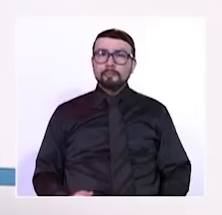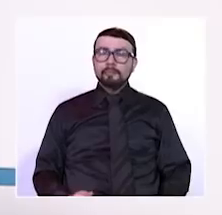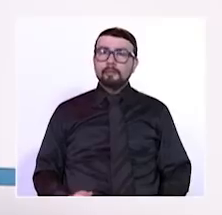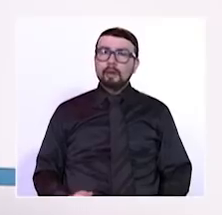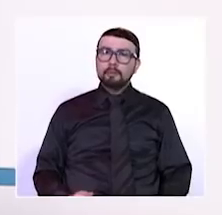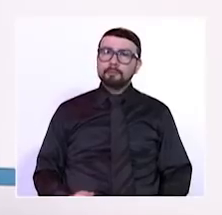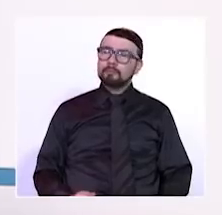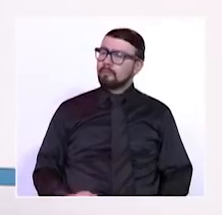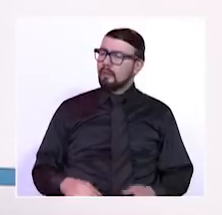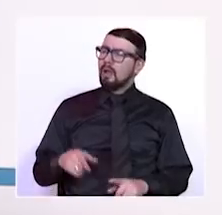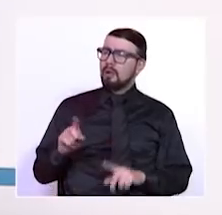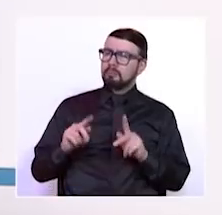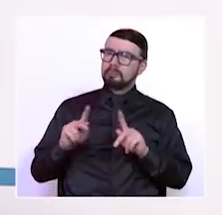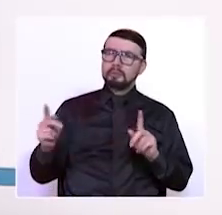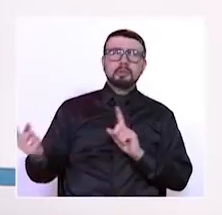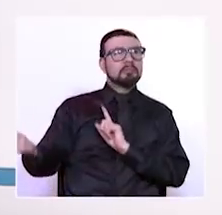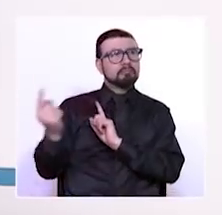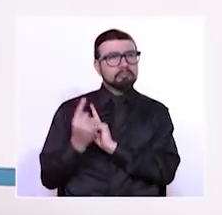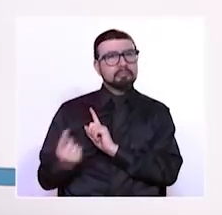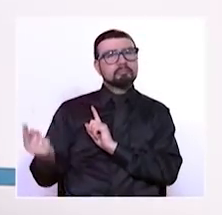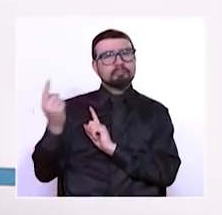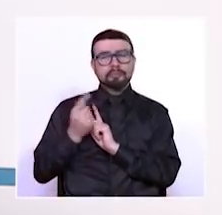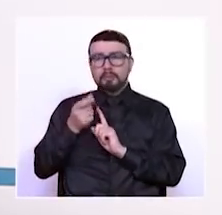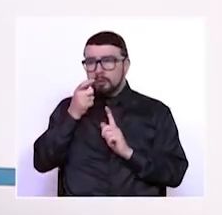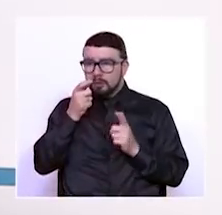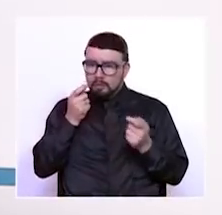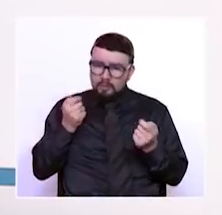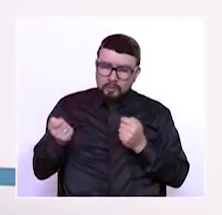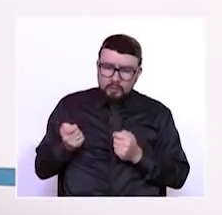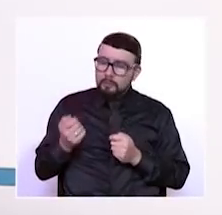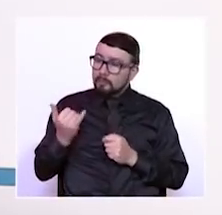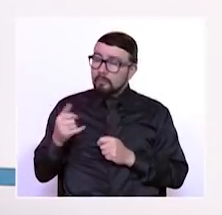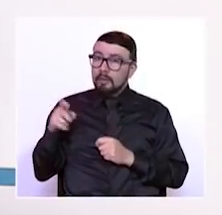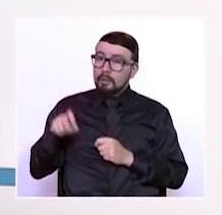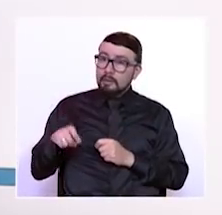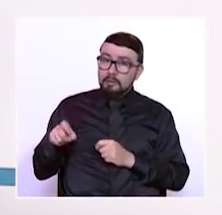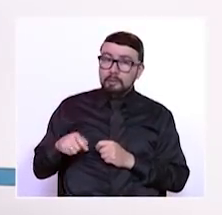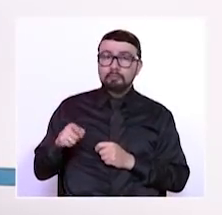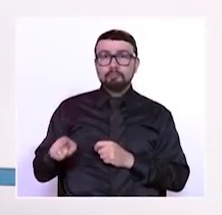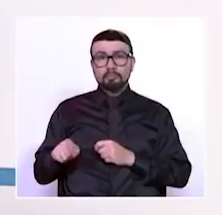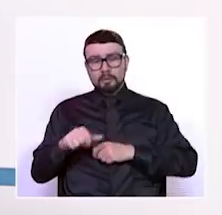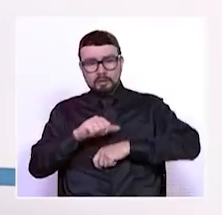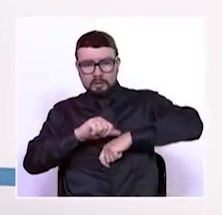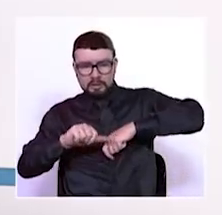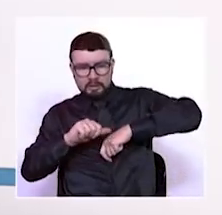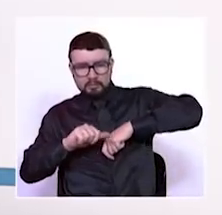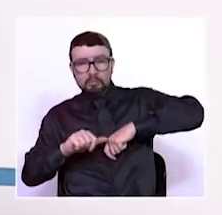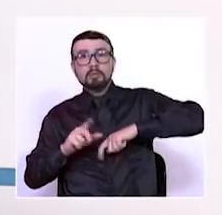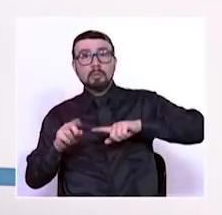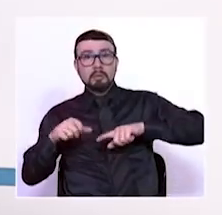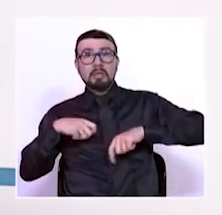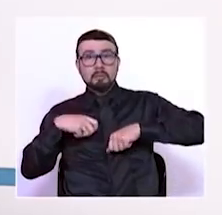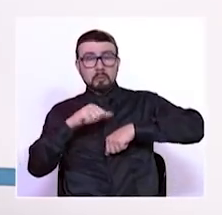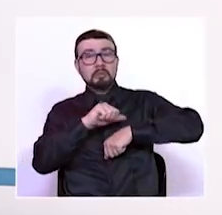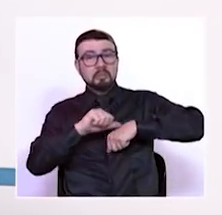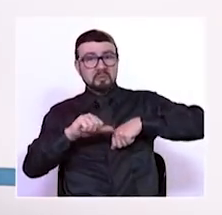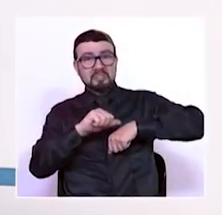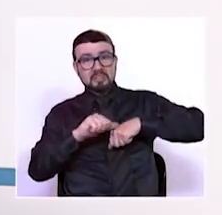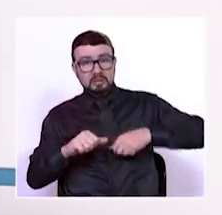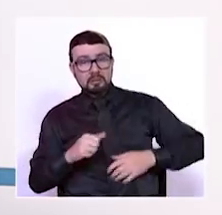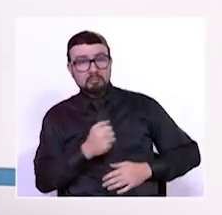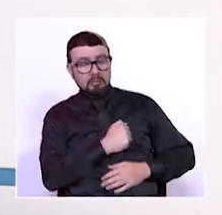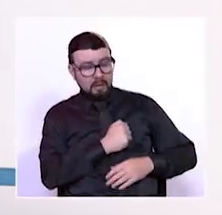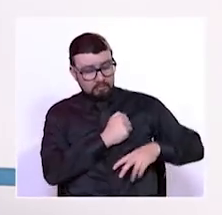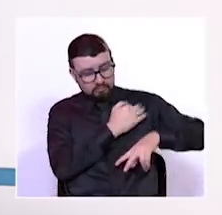que evaluamos y obviamente necesitan procedimientos quirúrgicos, contamos también con cirugía vascular, porque